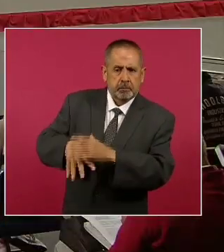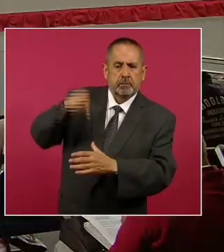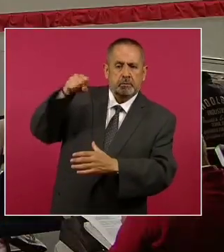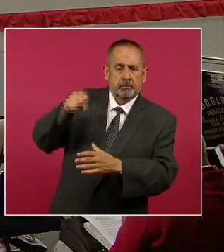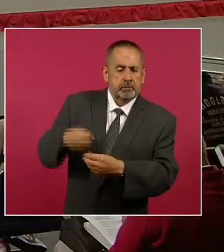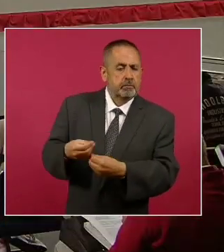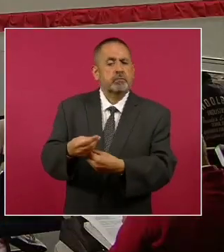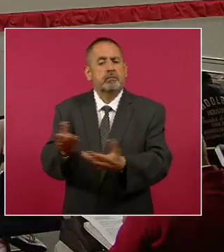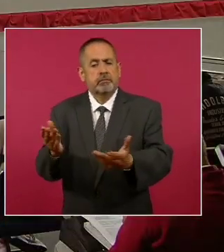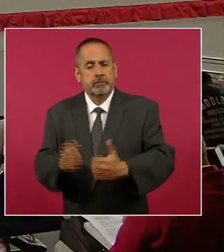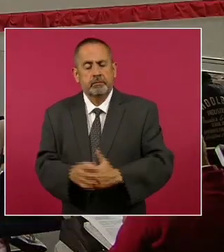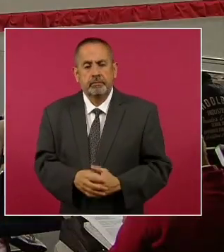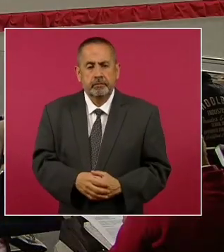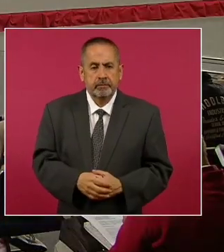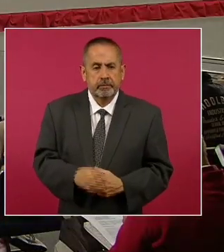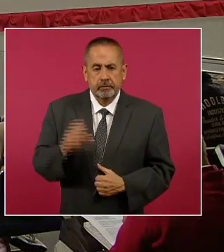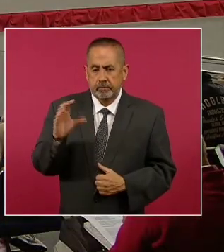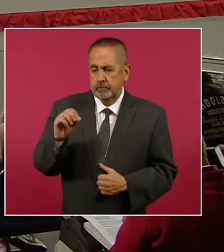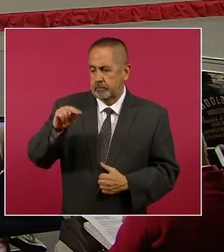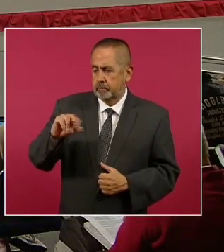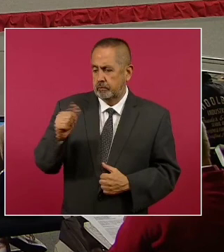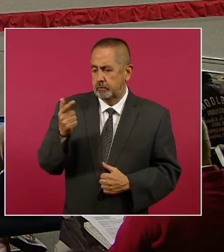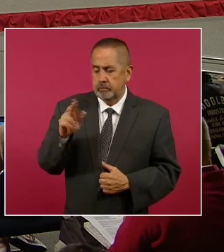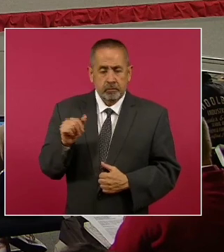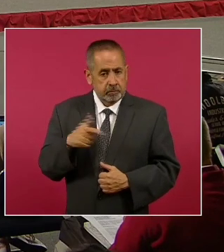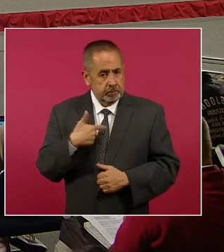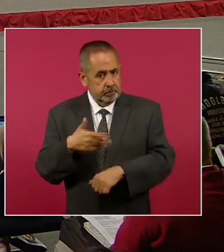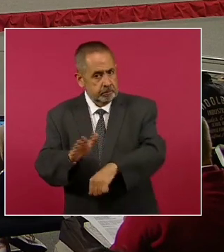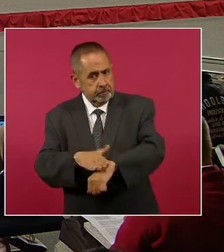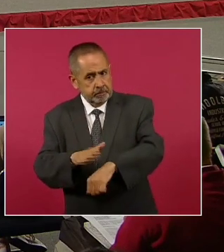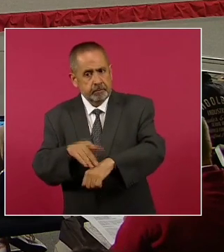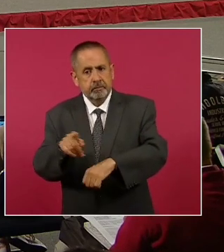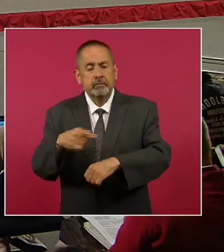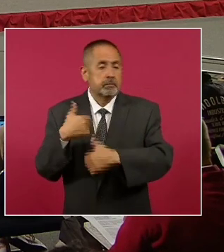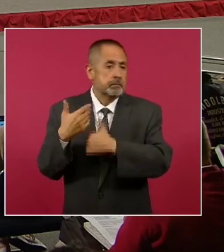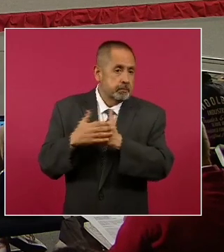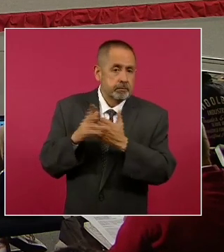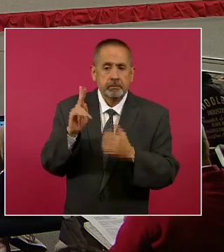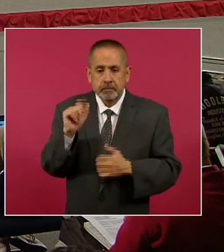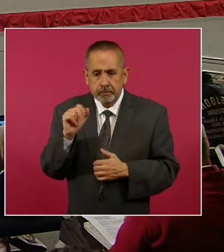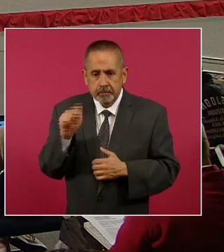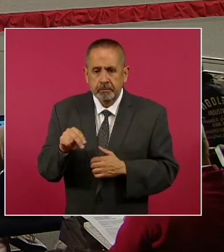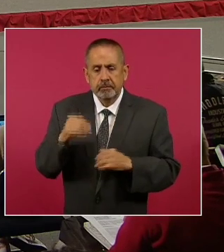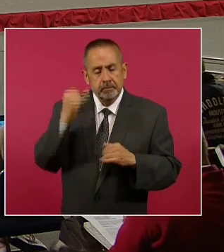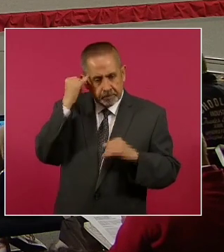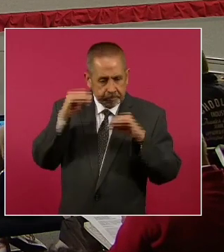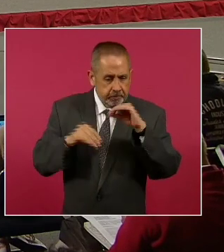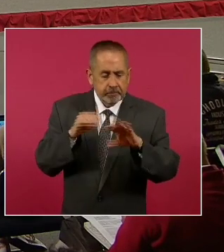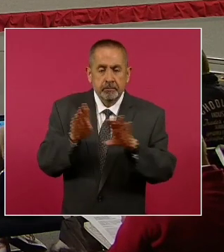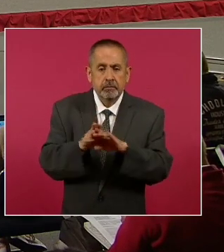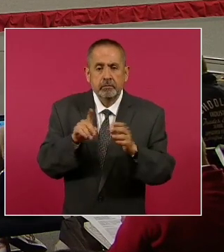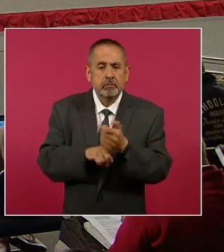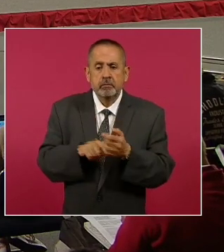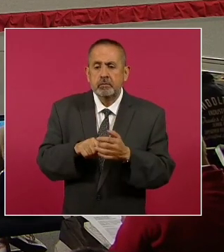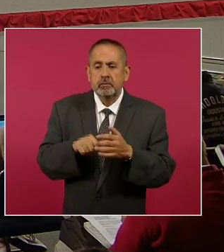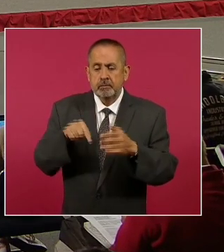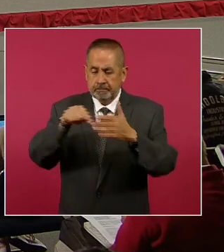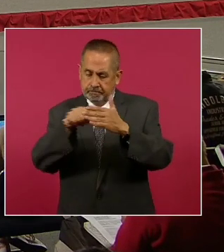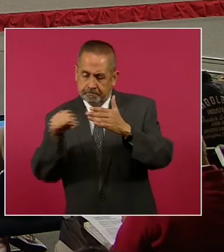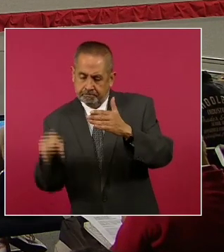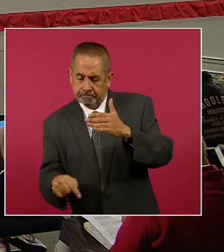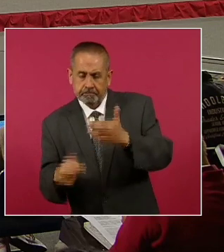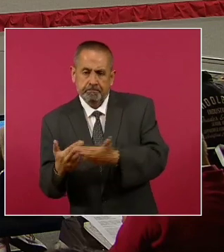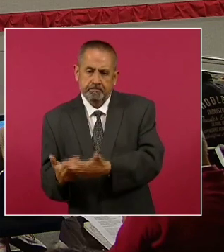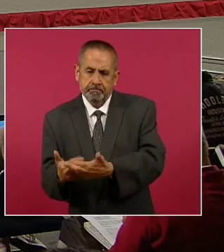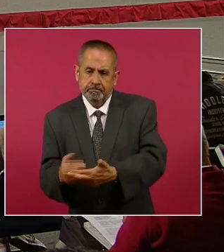La Conagua solicitó a las autoridades locales incluir dentro del plan emergente acciones para la recuperación de caudales. También por